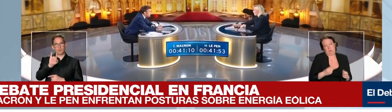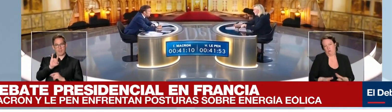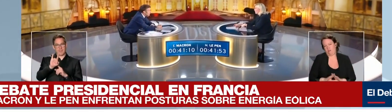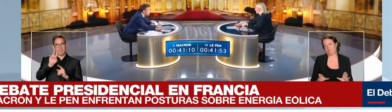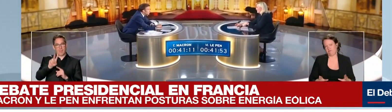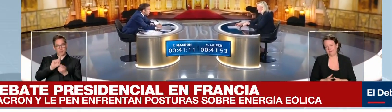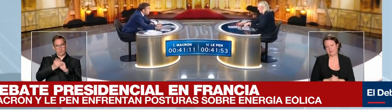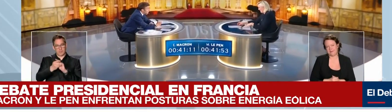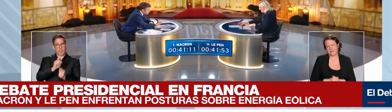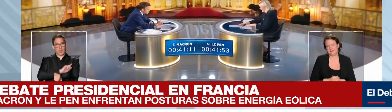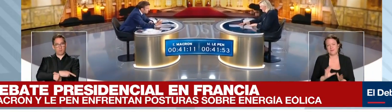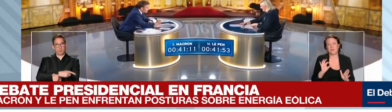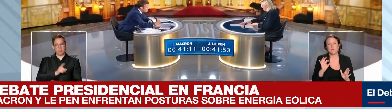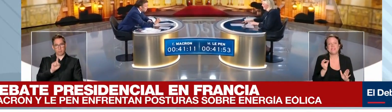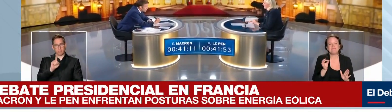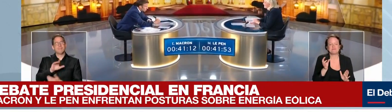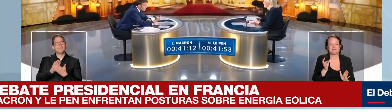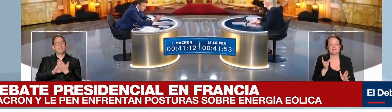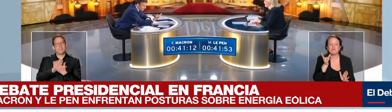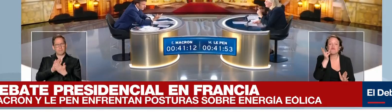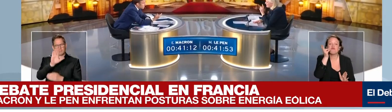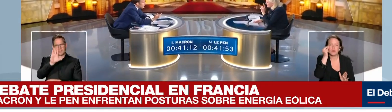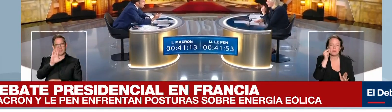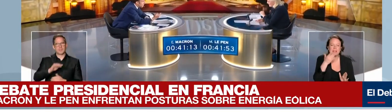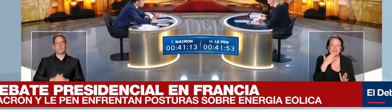es una fuente de energía. No, pero se lo digo.